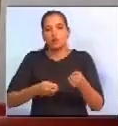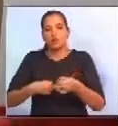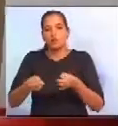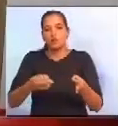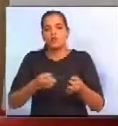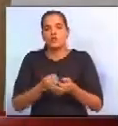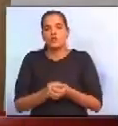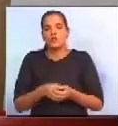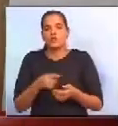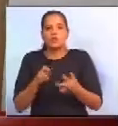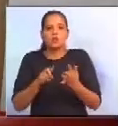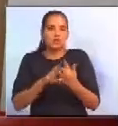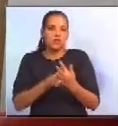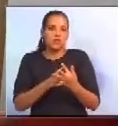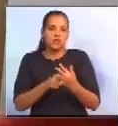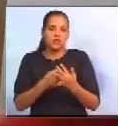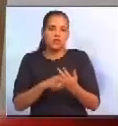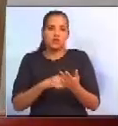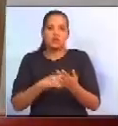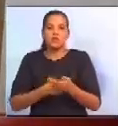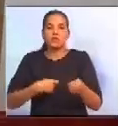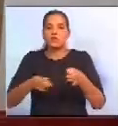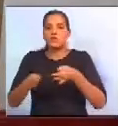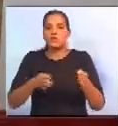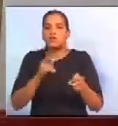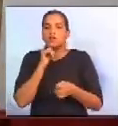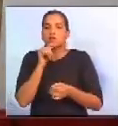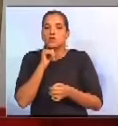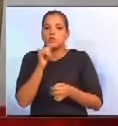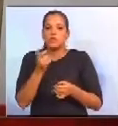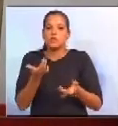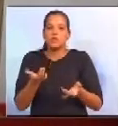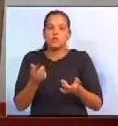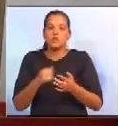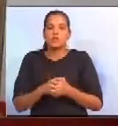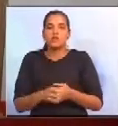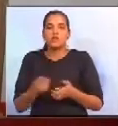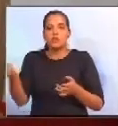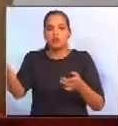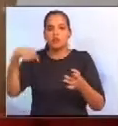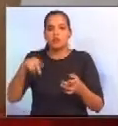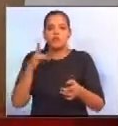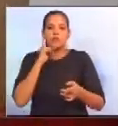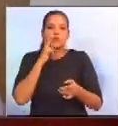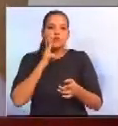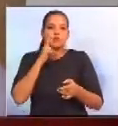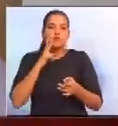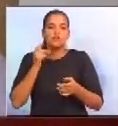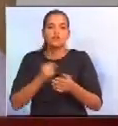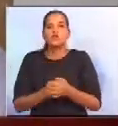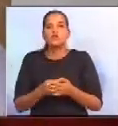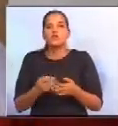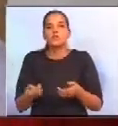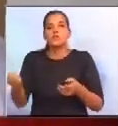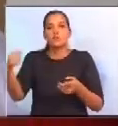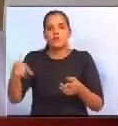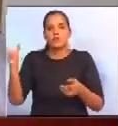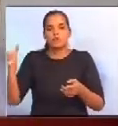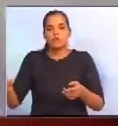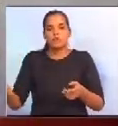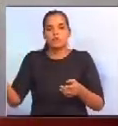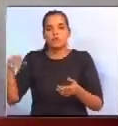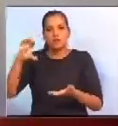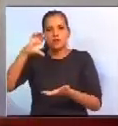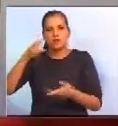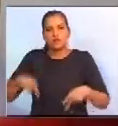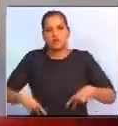están iniciando las ventas, pero todavía falta de que lleguen más turistas o más personas también de aquí mismo de la